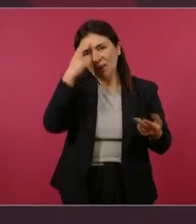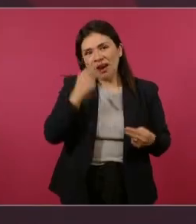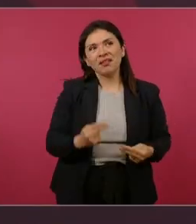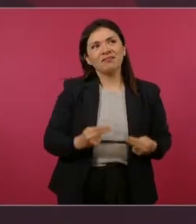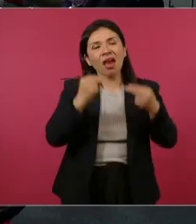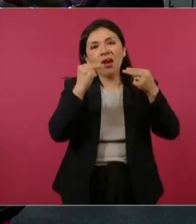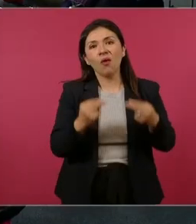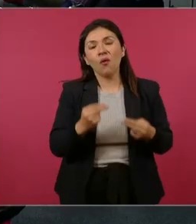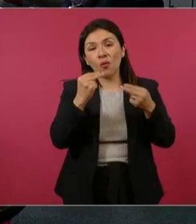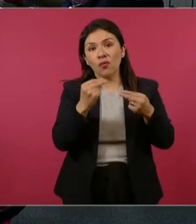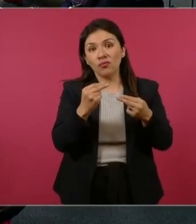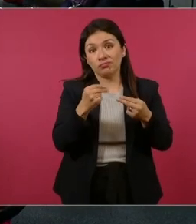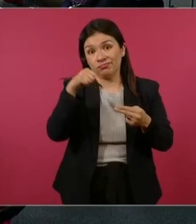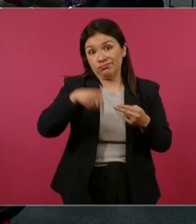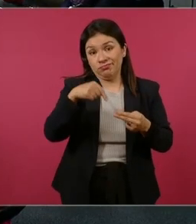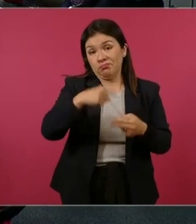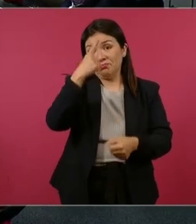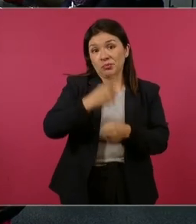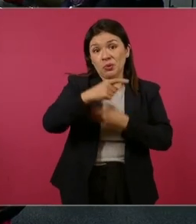comerciales en el mundo,